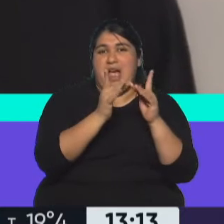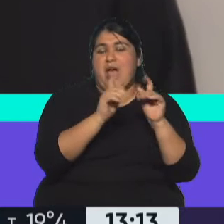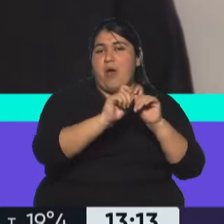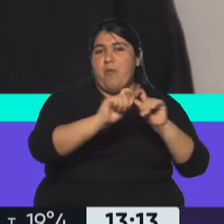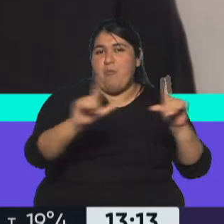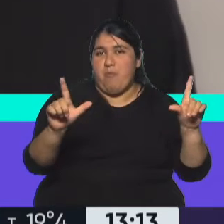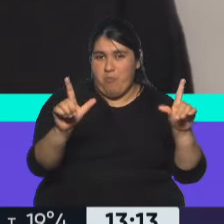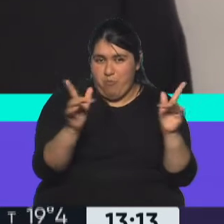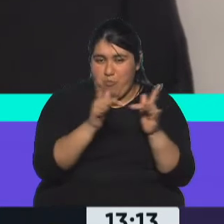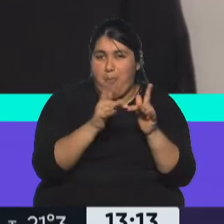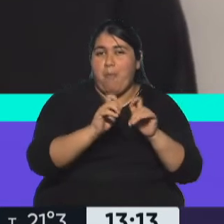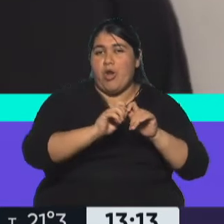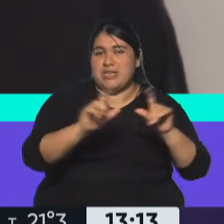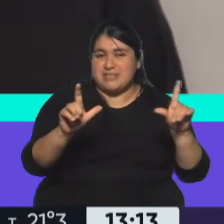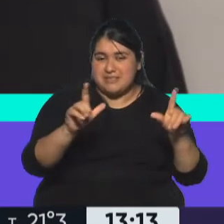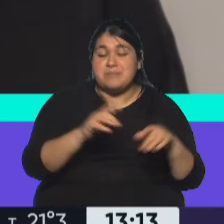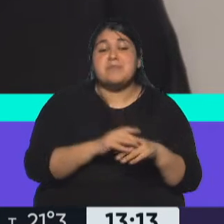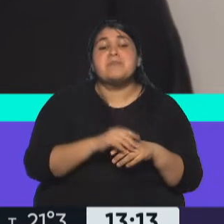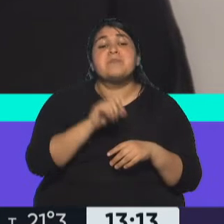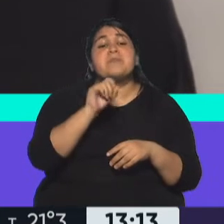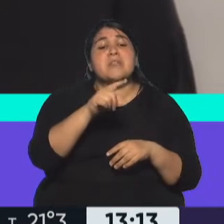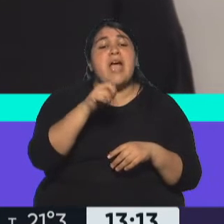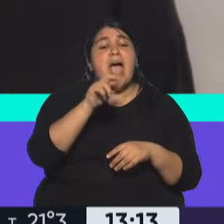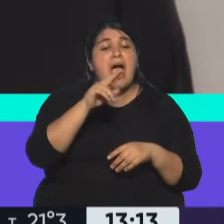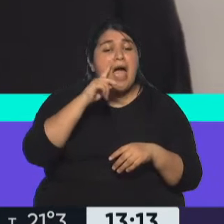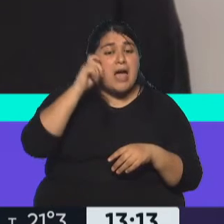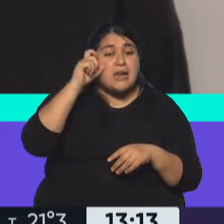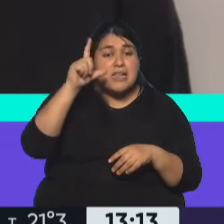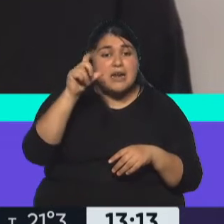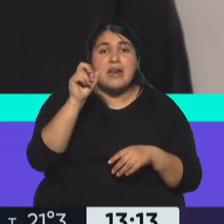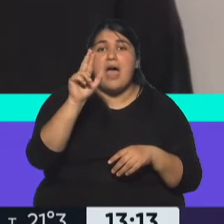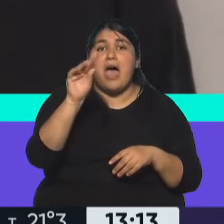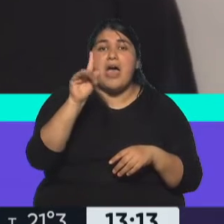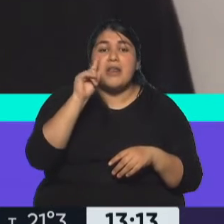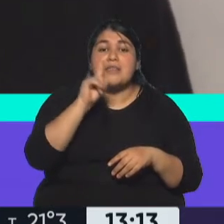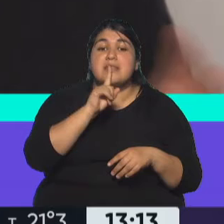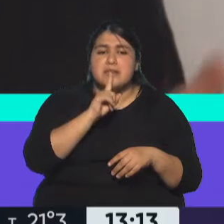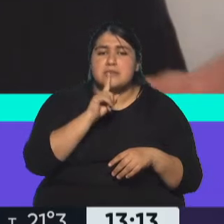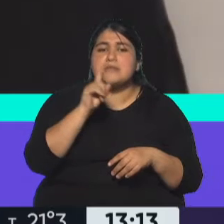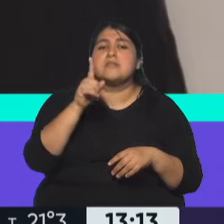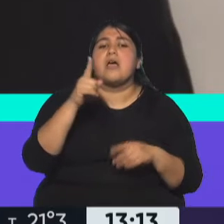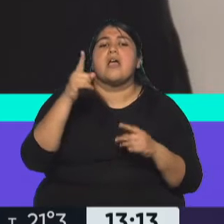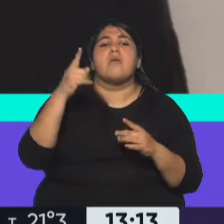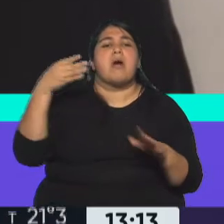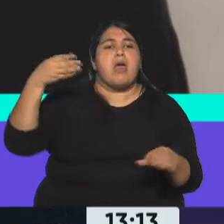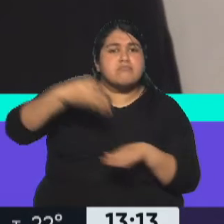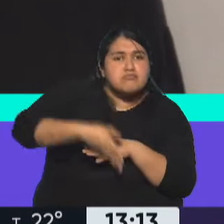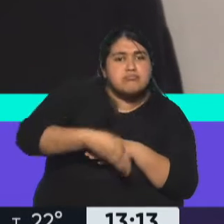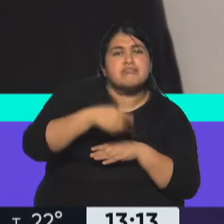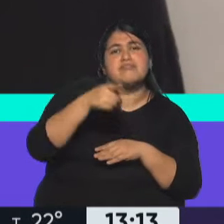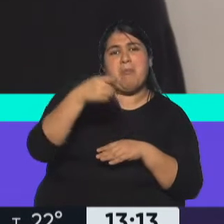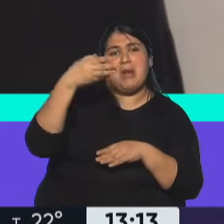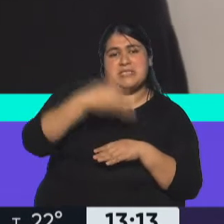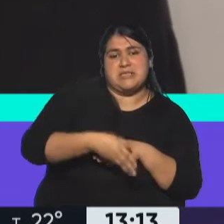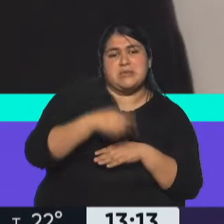atención para esa propuesta tanguera. Y Ariel Ardit también viene para un encuentro presencial. Es largo el recorrido que hizo en este